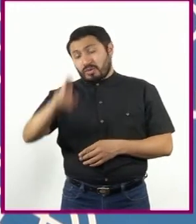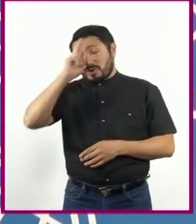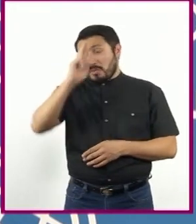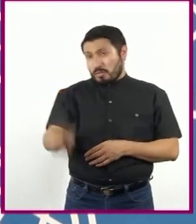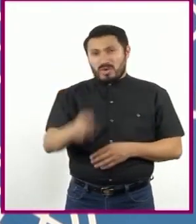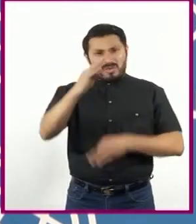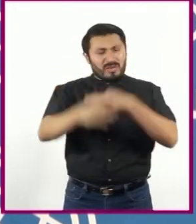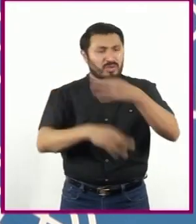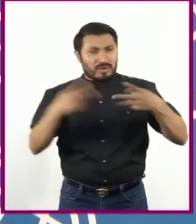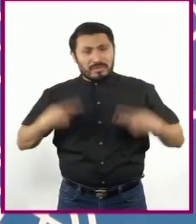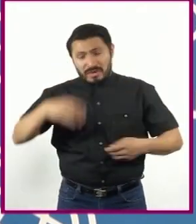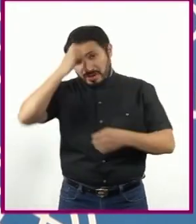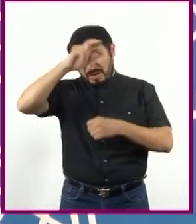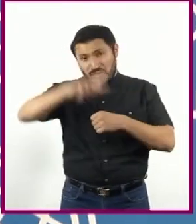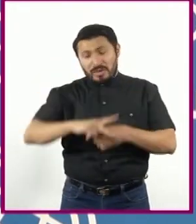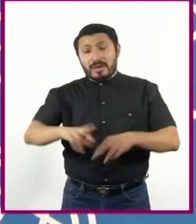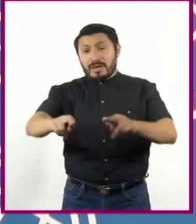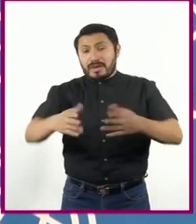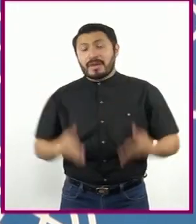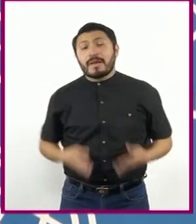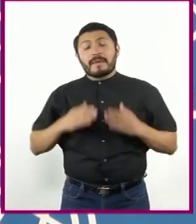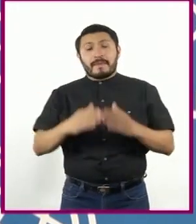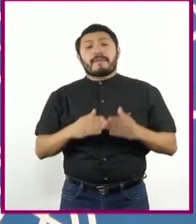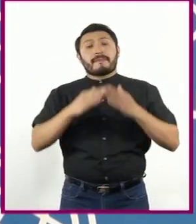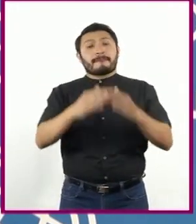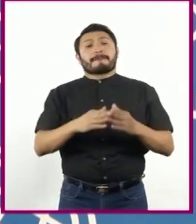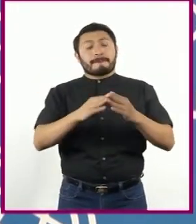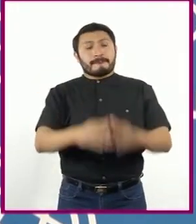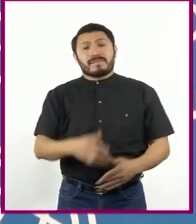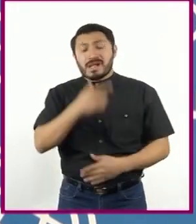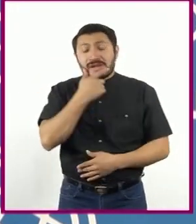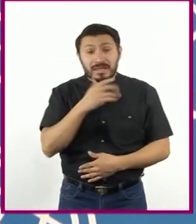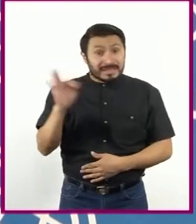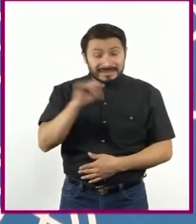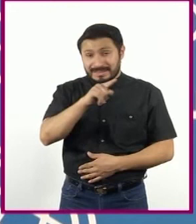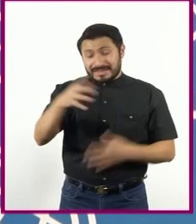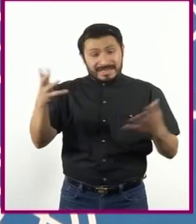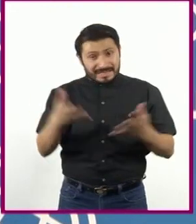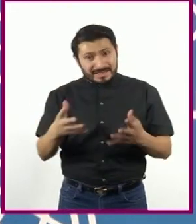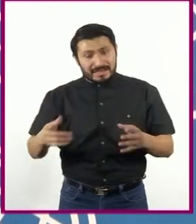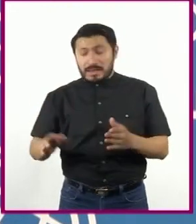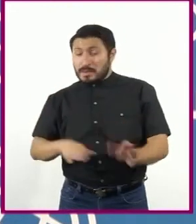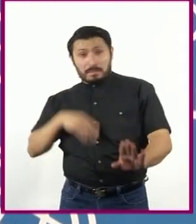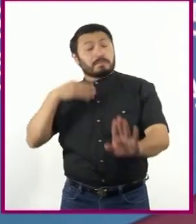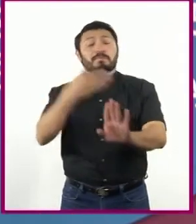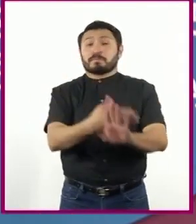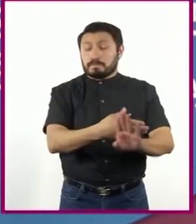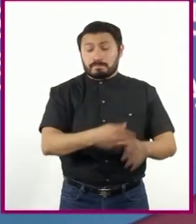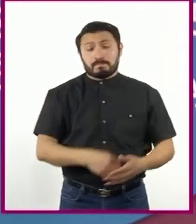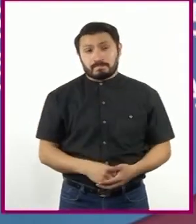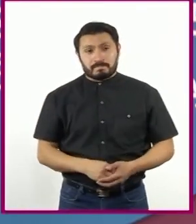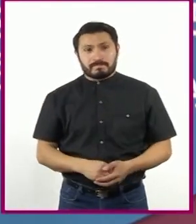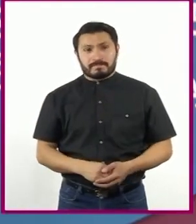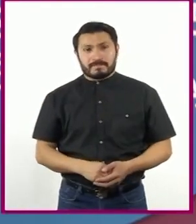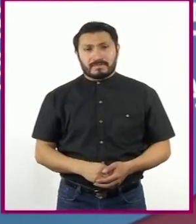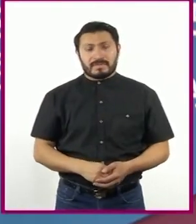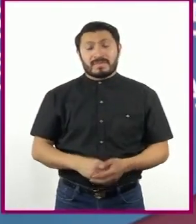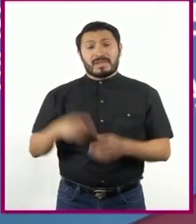todo europeo recibir barcos ingleses, y quien lo hiciera sería invadido.